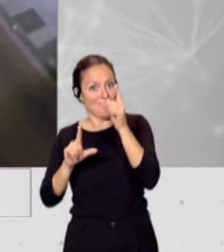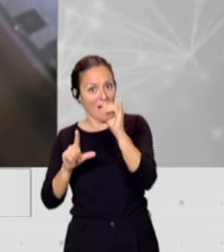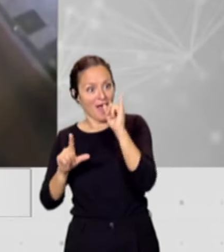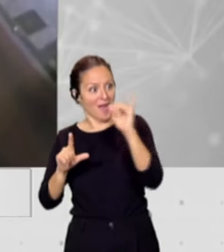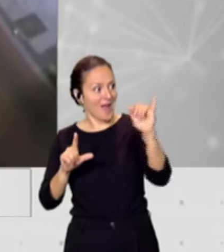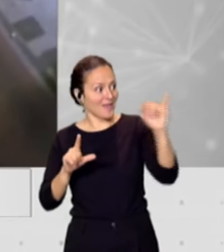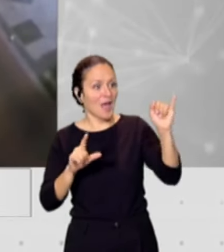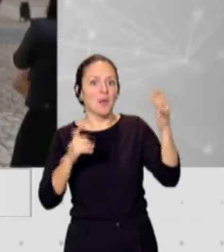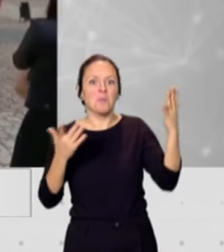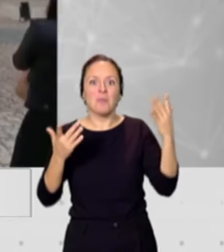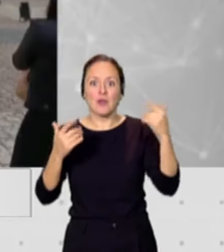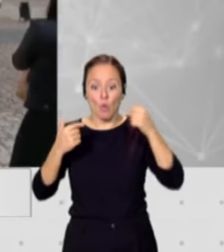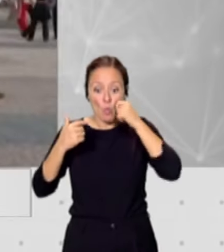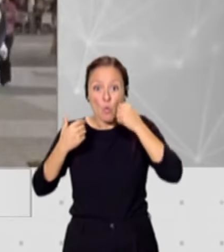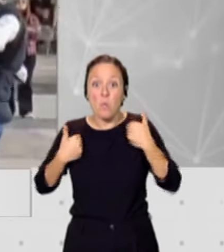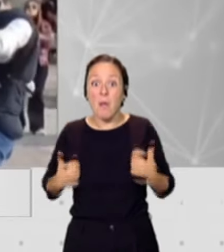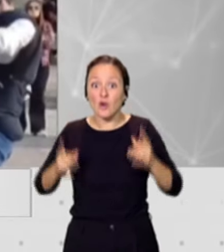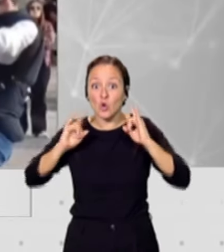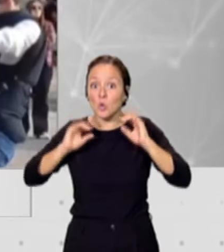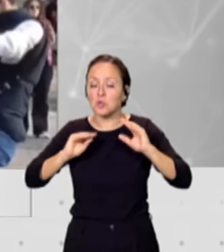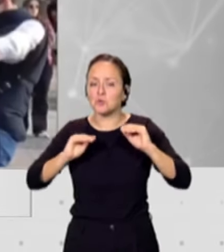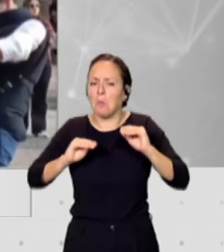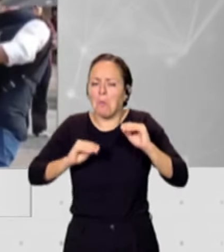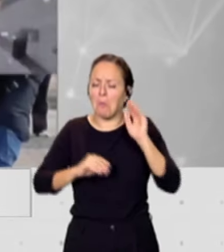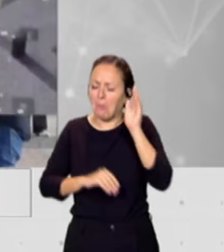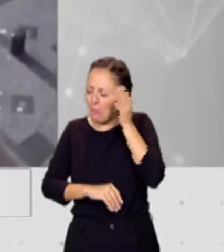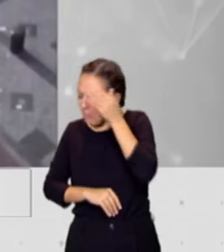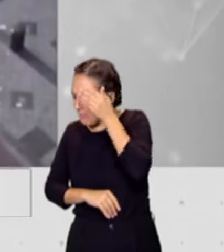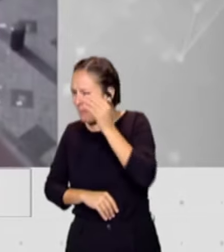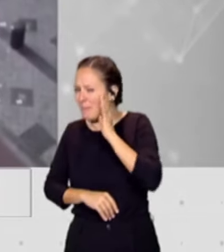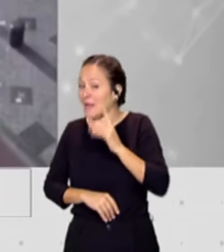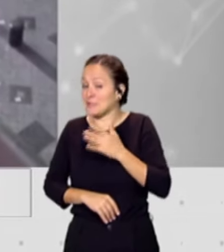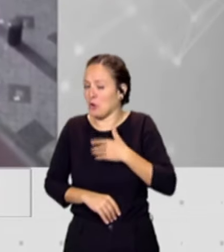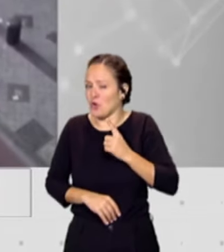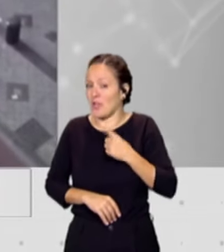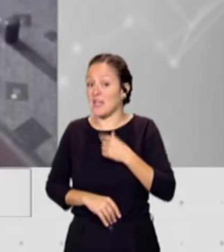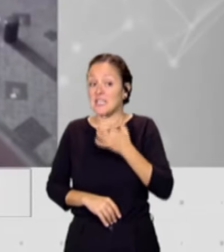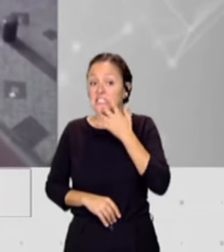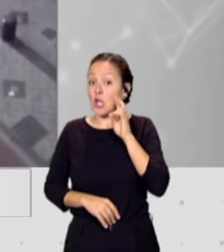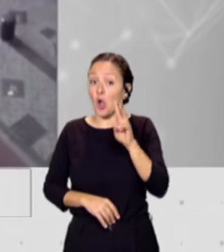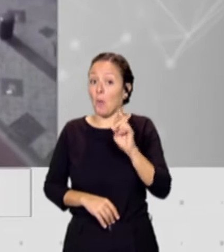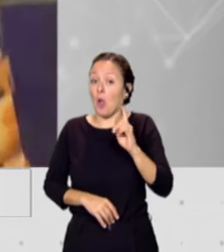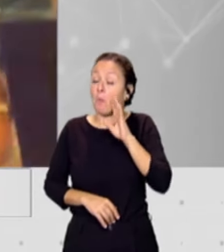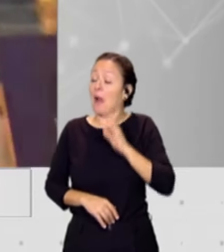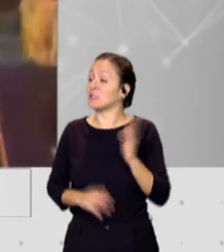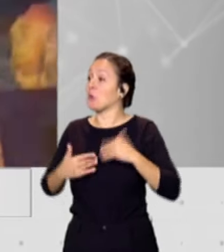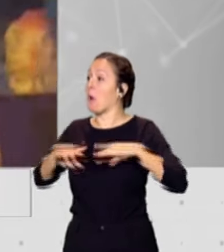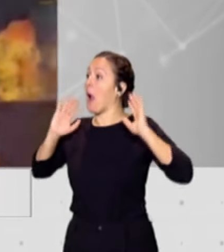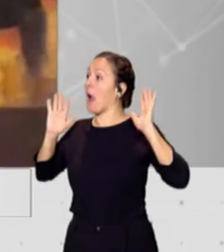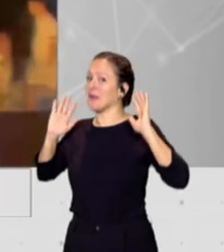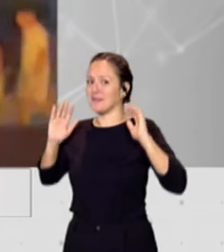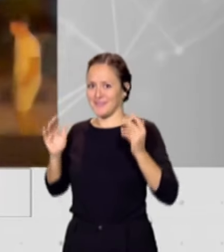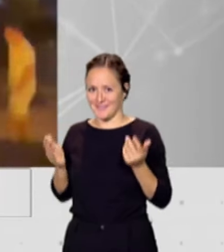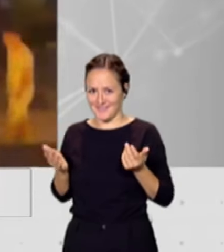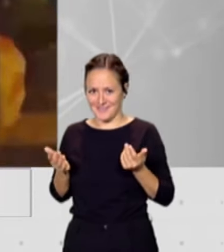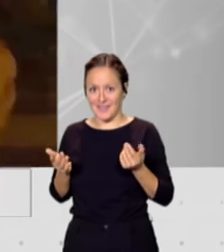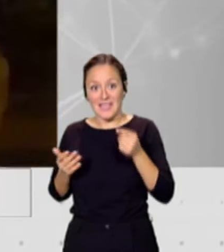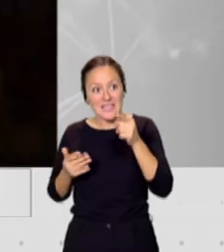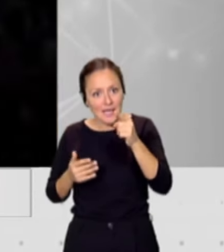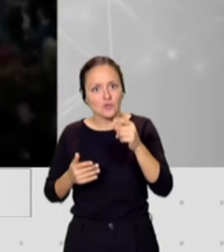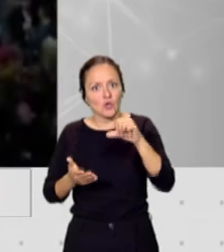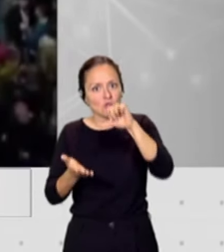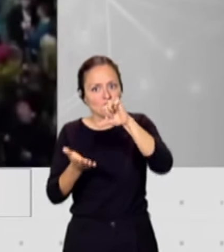la la actividad humana parece como que no quieren saberlo Ojos que no ven corazón que no siente e pero adolece nuestra